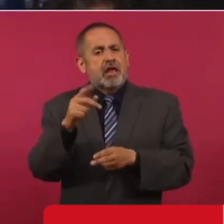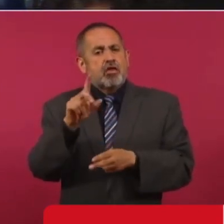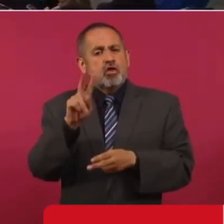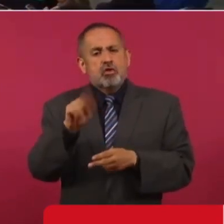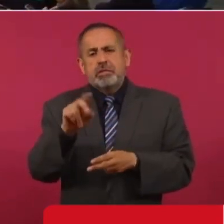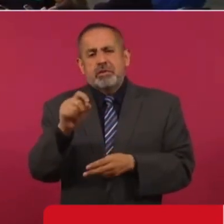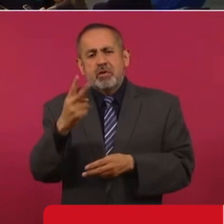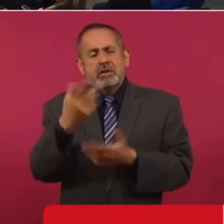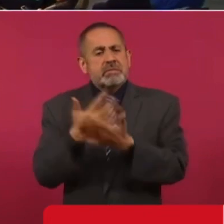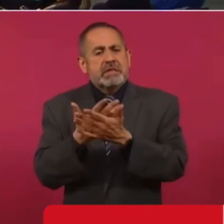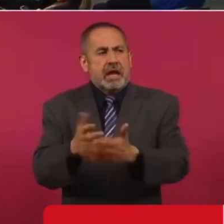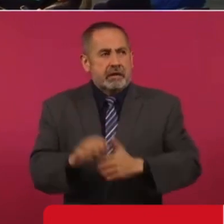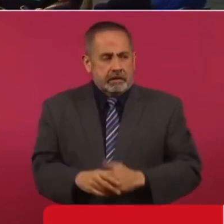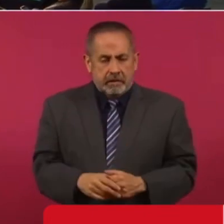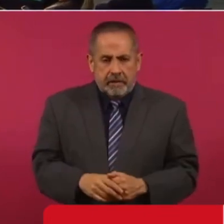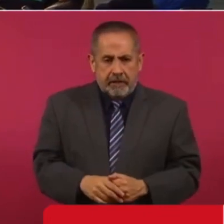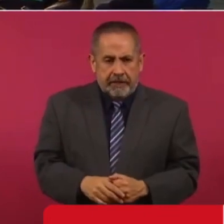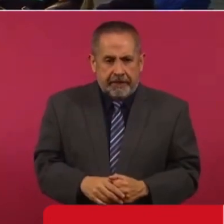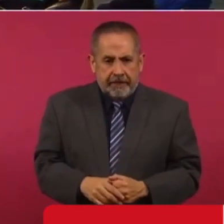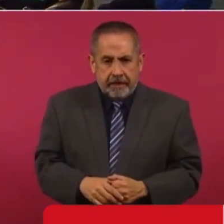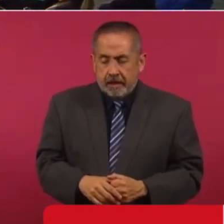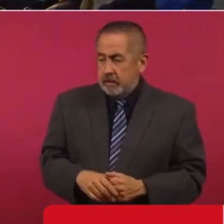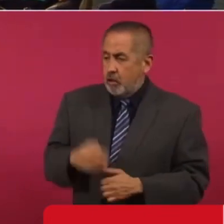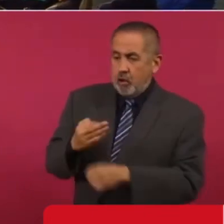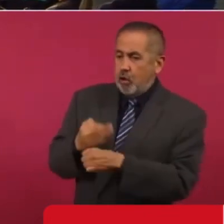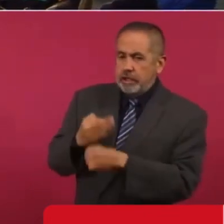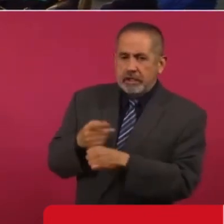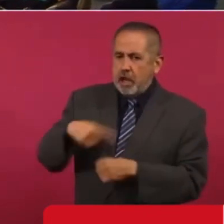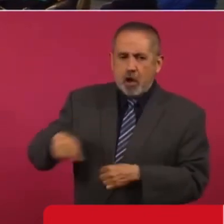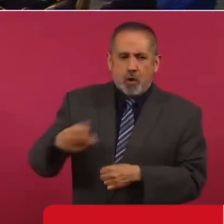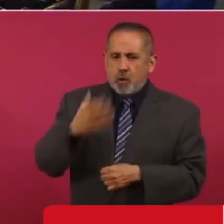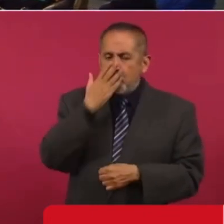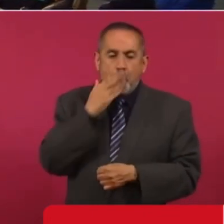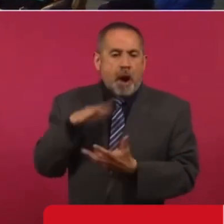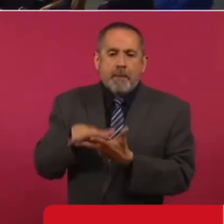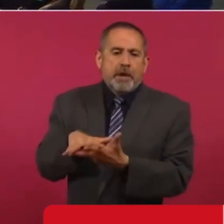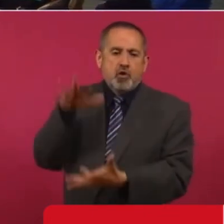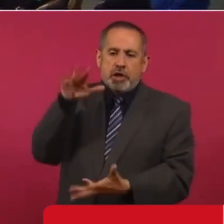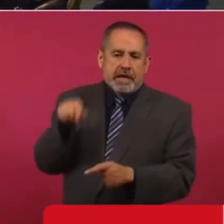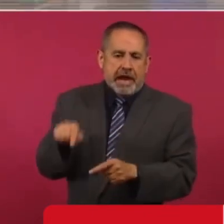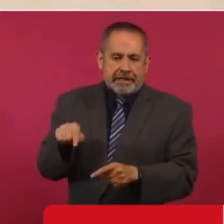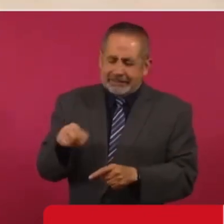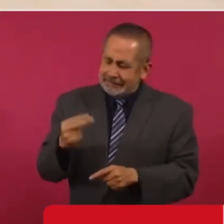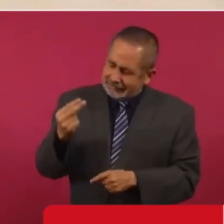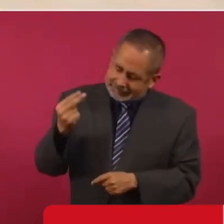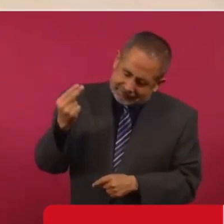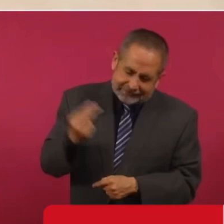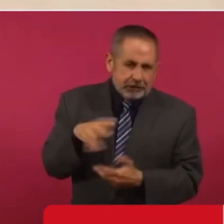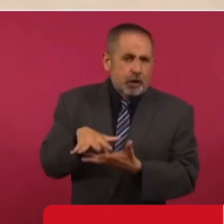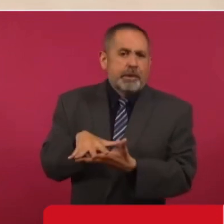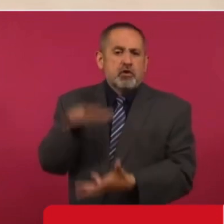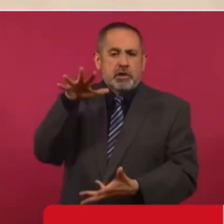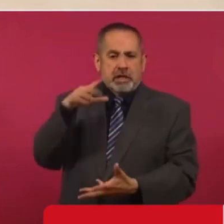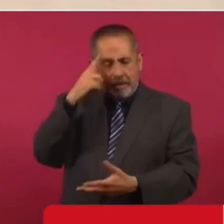2024. Porque ahora no tenemos la mayoría que necesitamos.